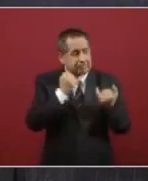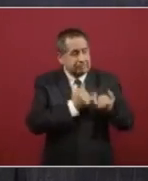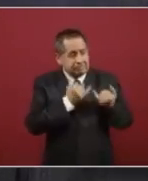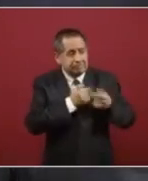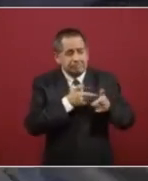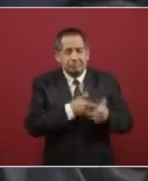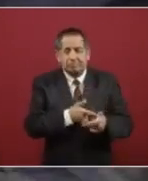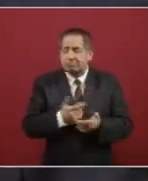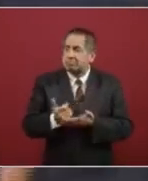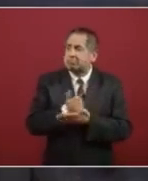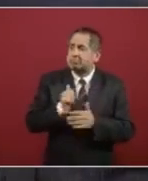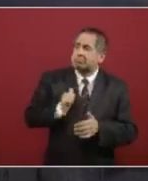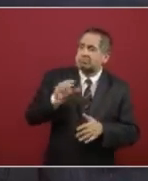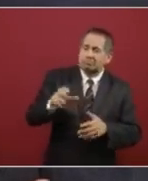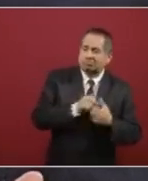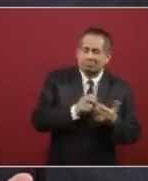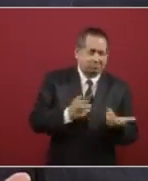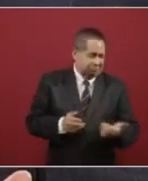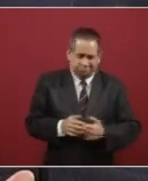Hay empresas